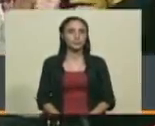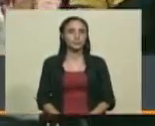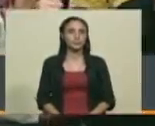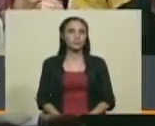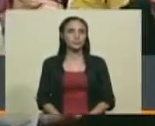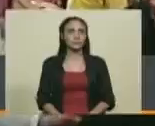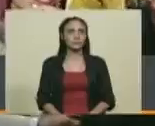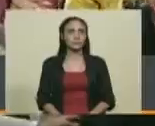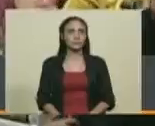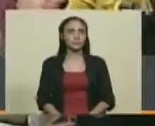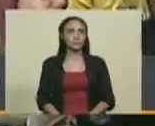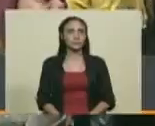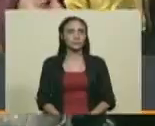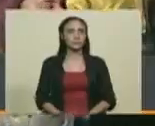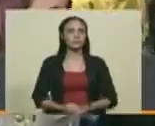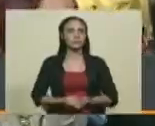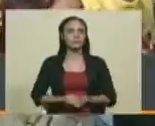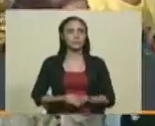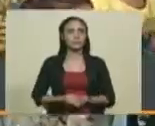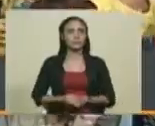Correcto.